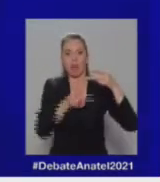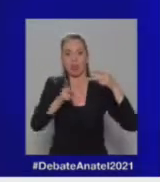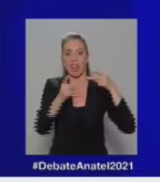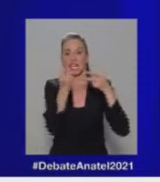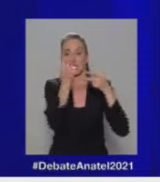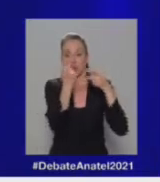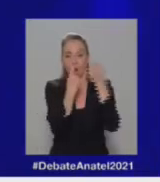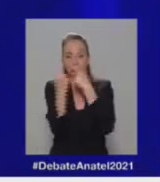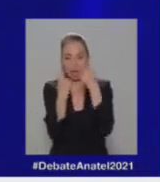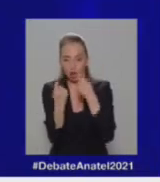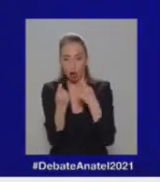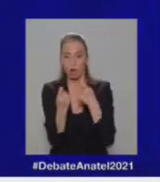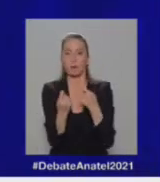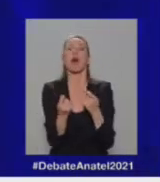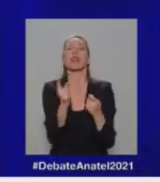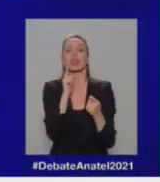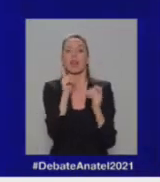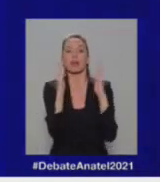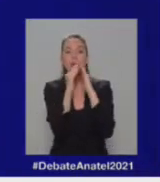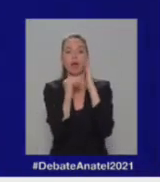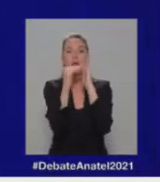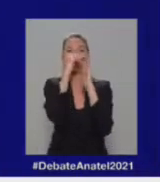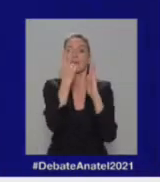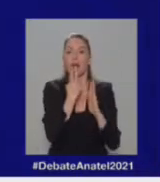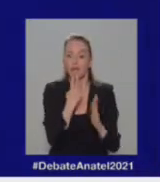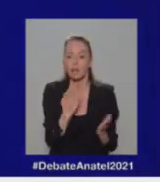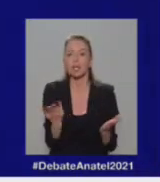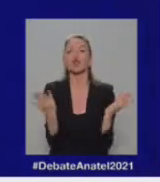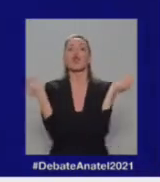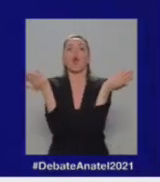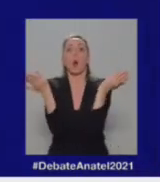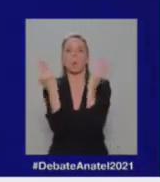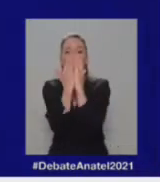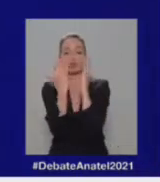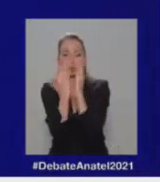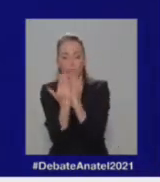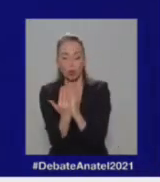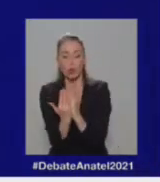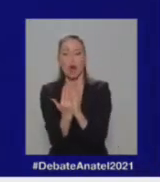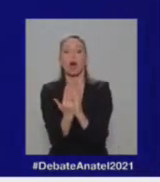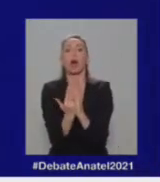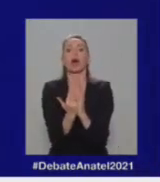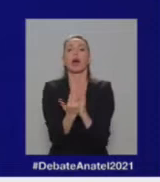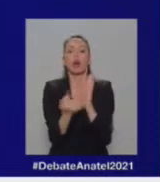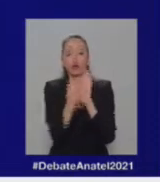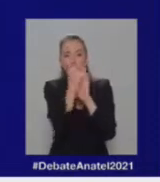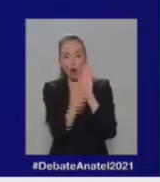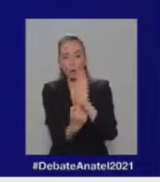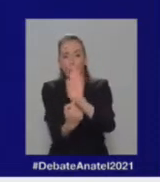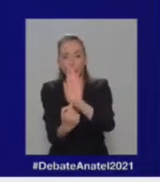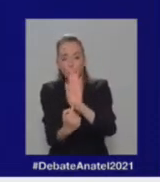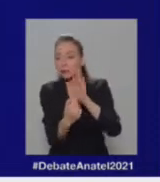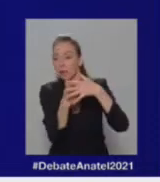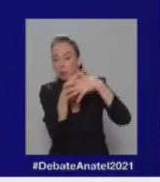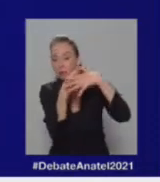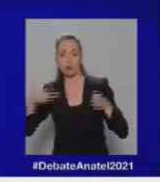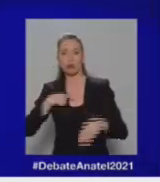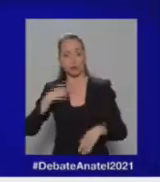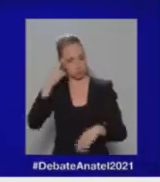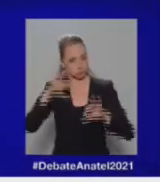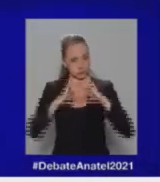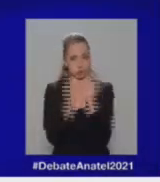propuestas. Algunas frases destacadas de Gabriel Boric, acuerdo del 15 de noviembre,